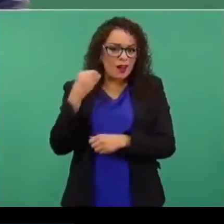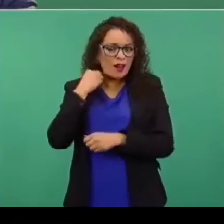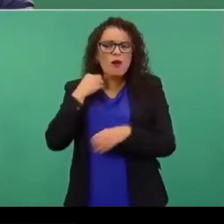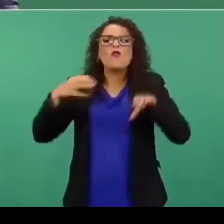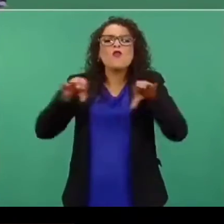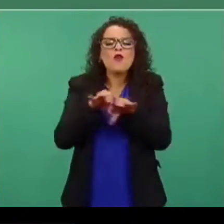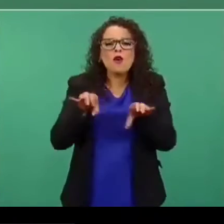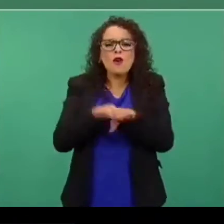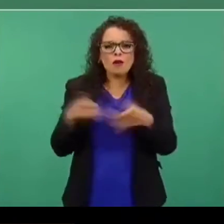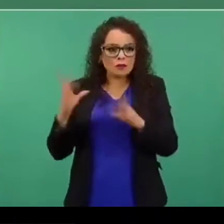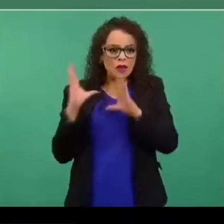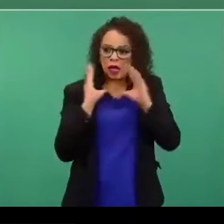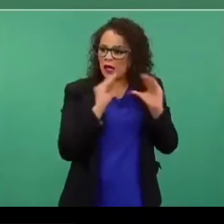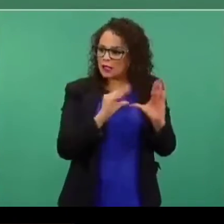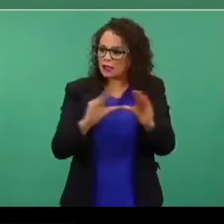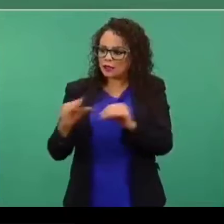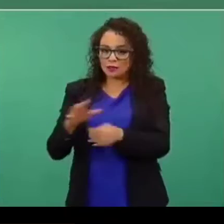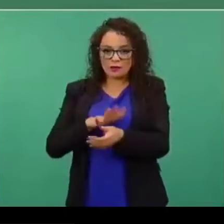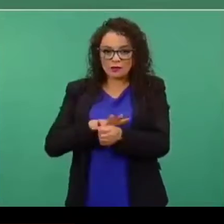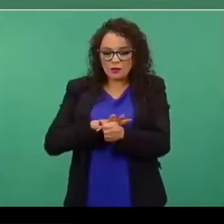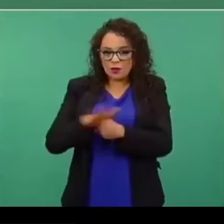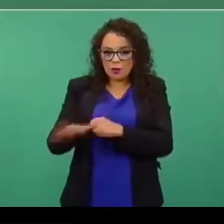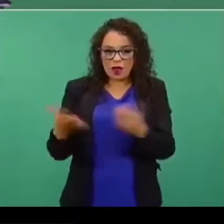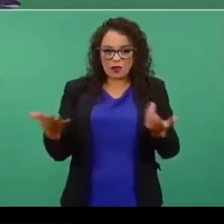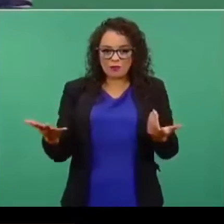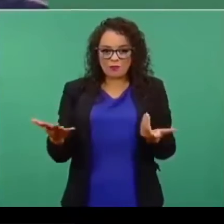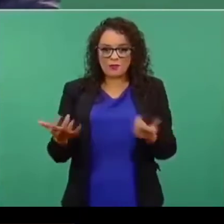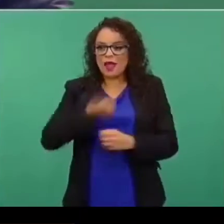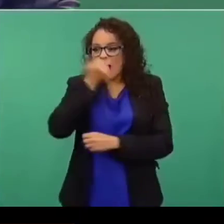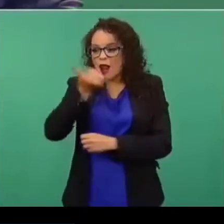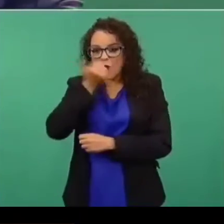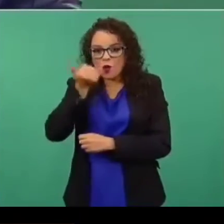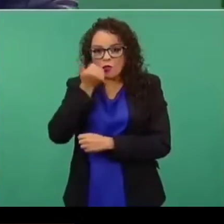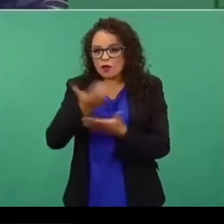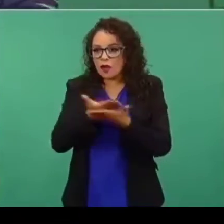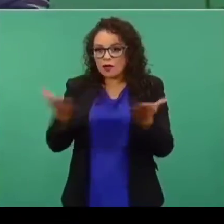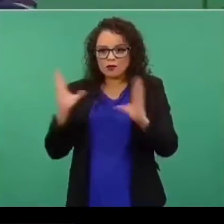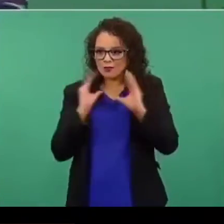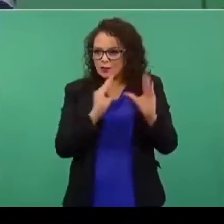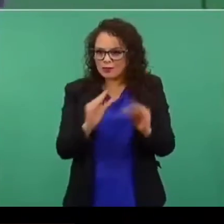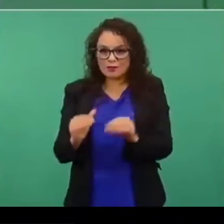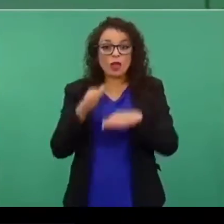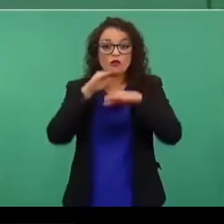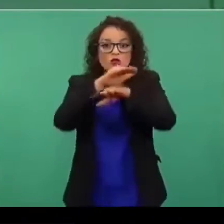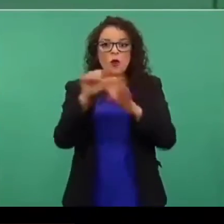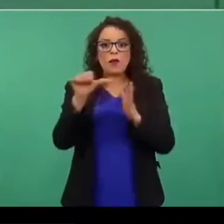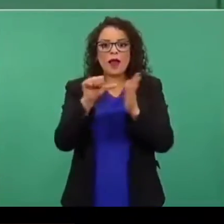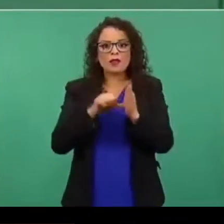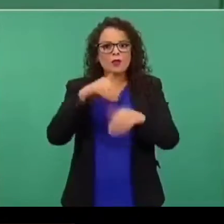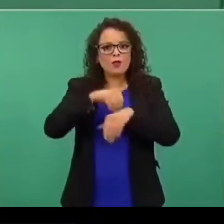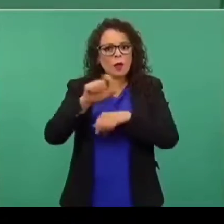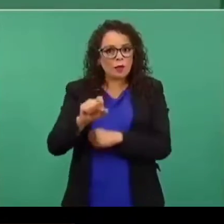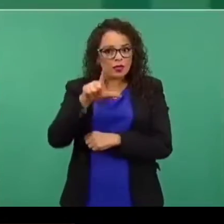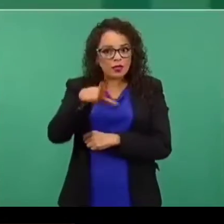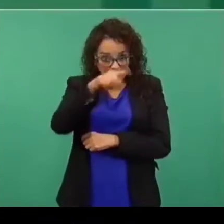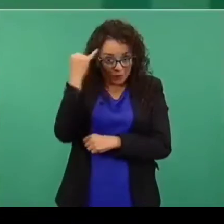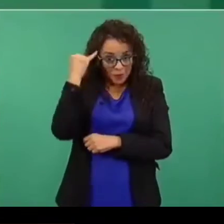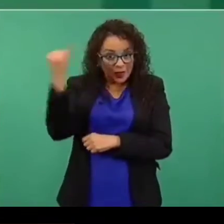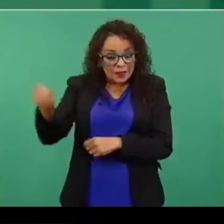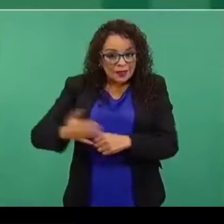¿Qué le enseña a los maestros sobre el artículo, digo a los alumnos, sobre el artículo 27?